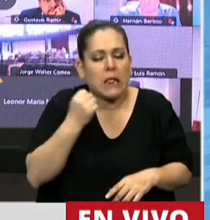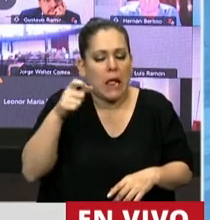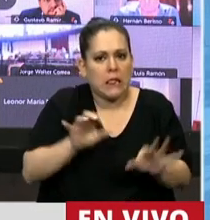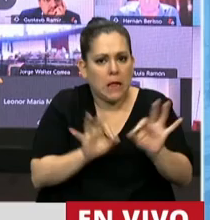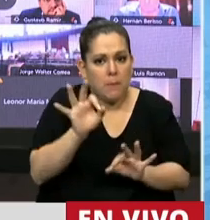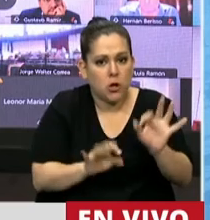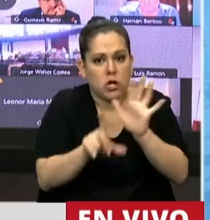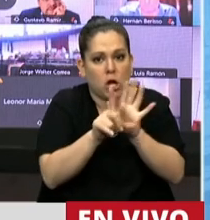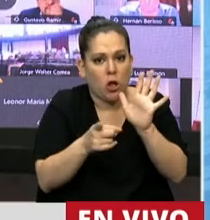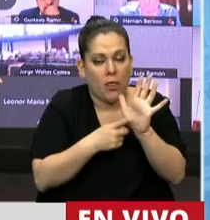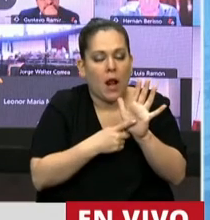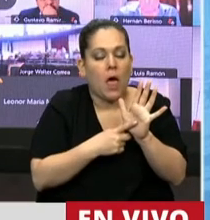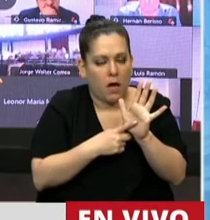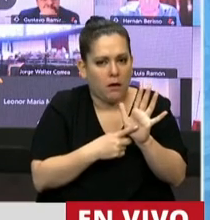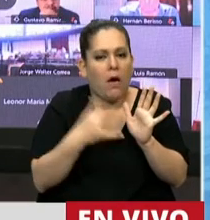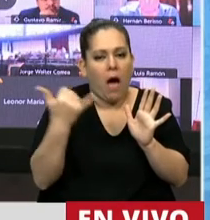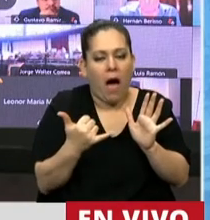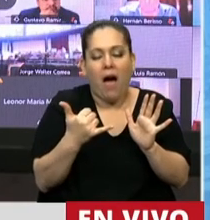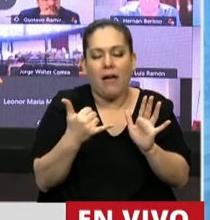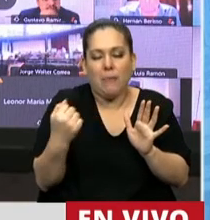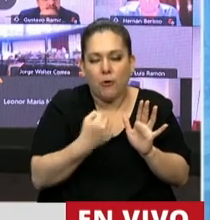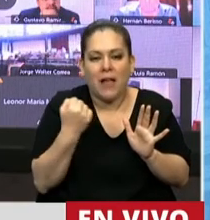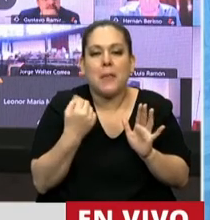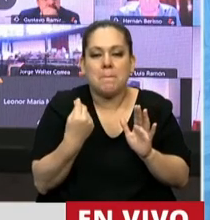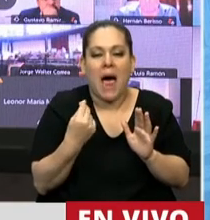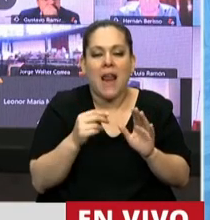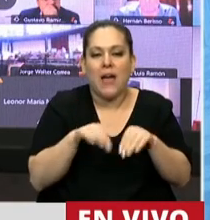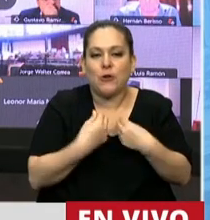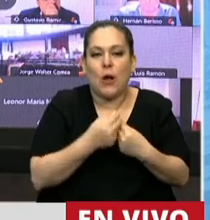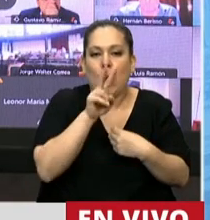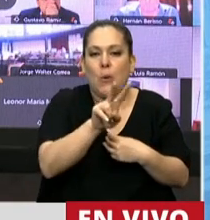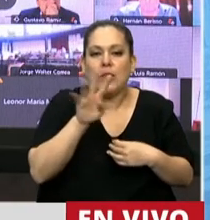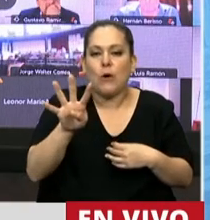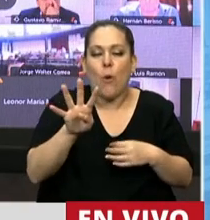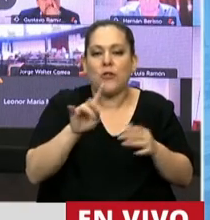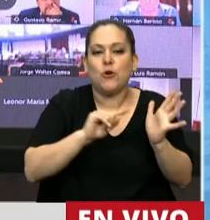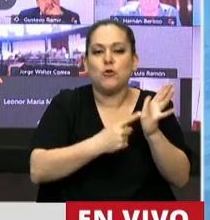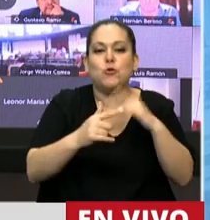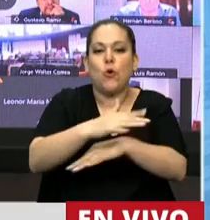en cada una de las 24 ciudades que asuma nuestra responsabilidad